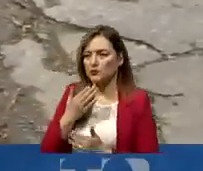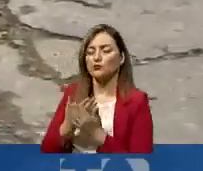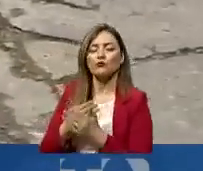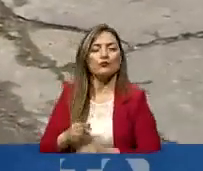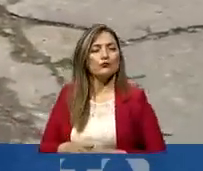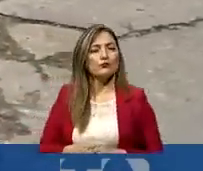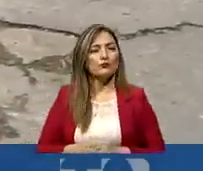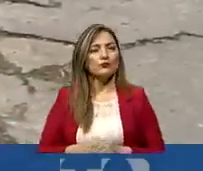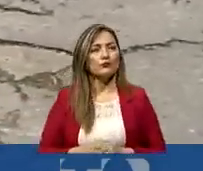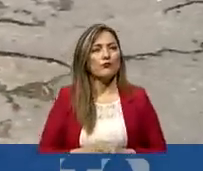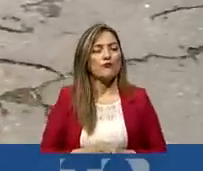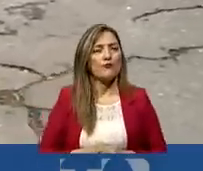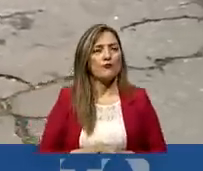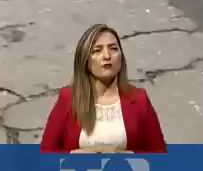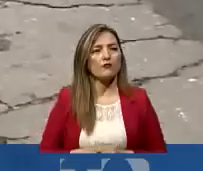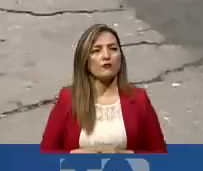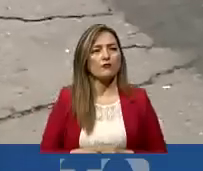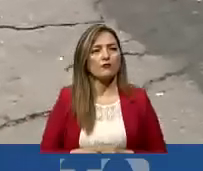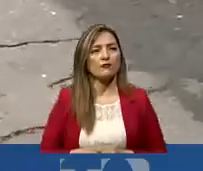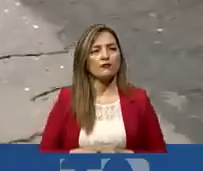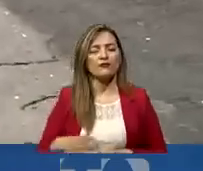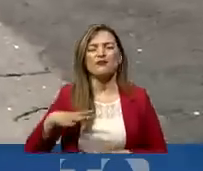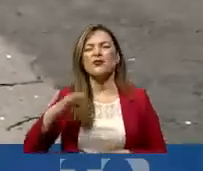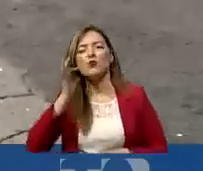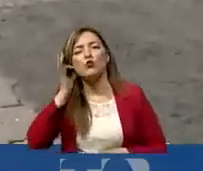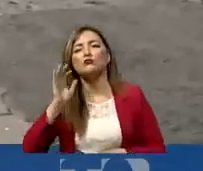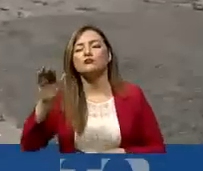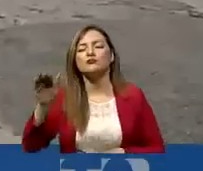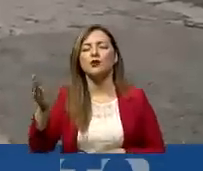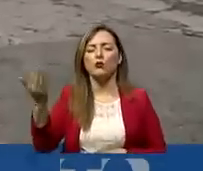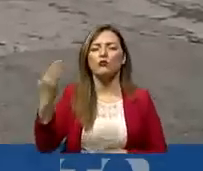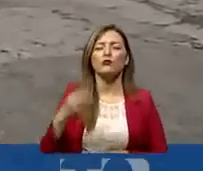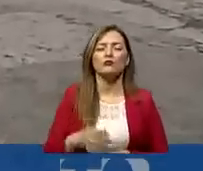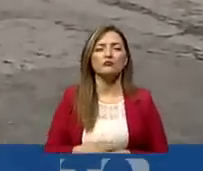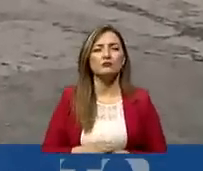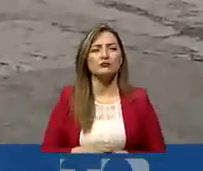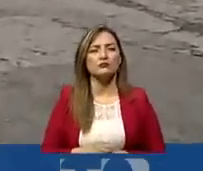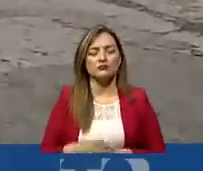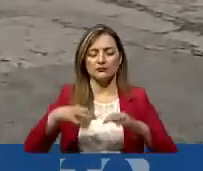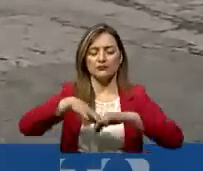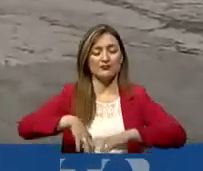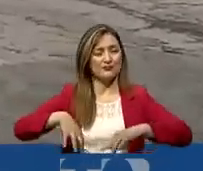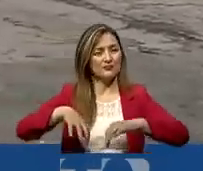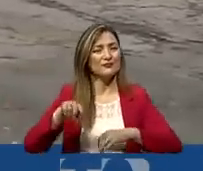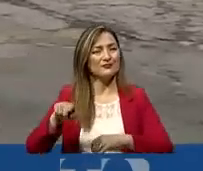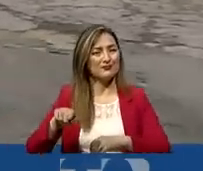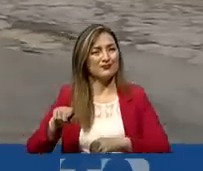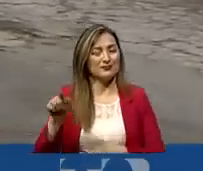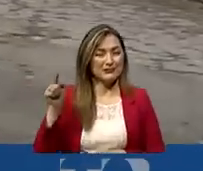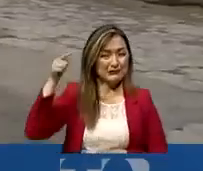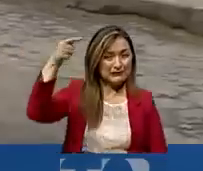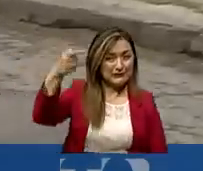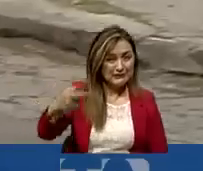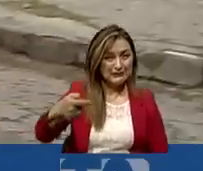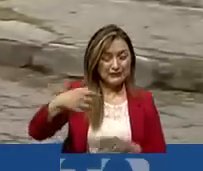Quiero pedirle a la señora de la cueva que se venga por acá rapidísimo, por favor, nos queda muy poquito tiempo y me cuente. Este socavón está aquí, pero arriba también